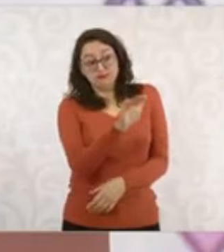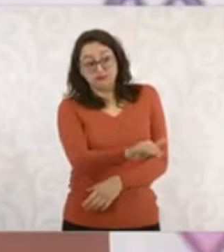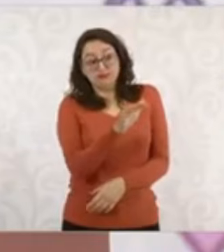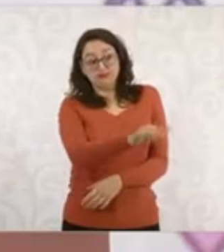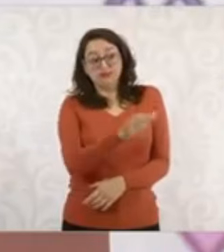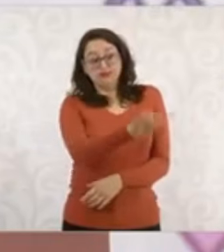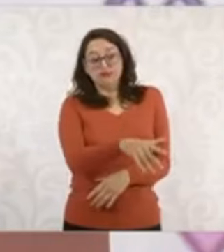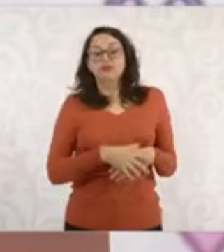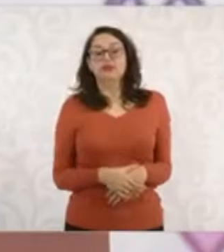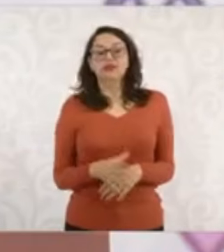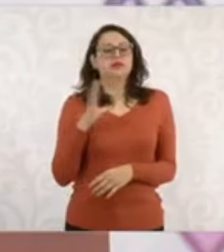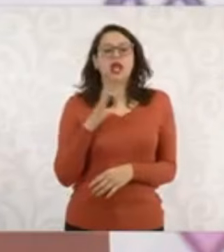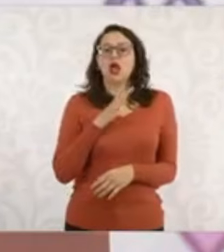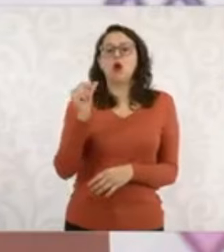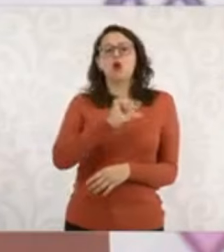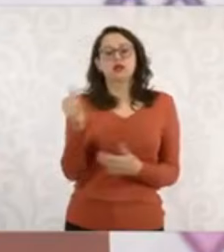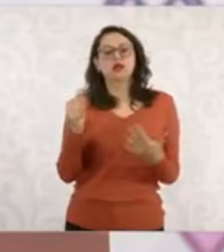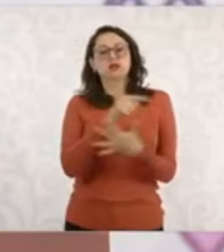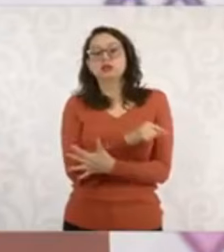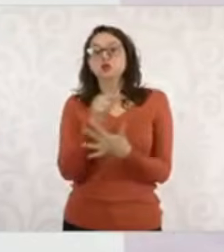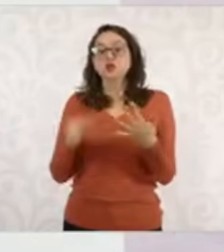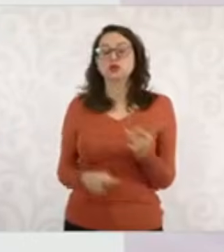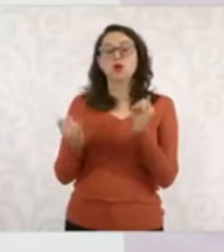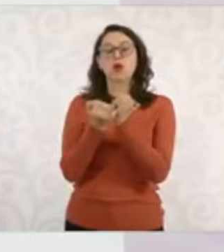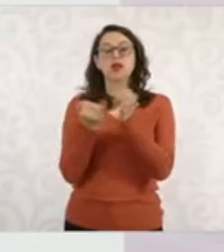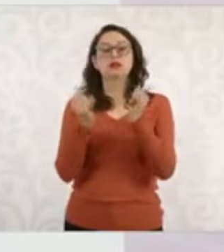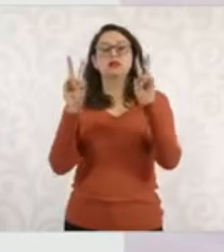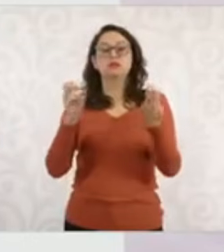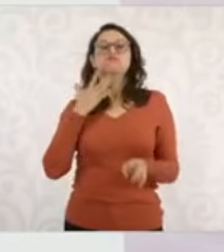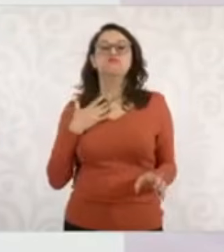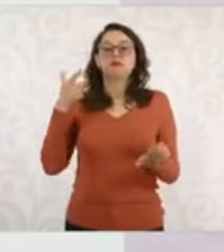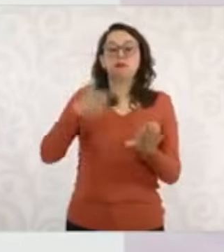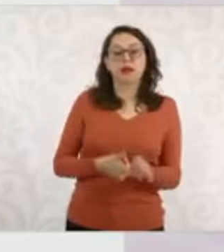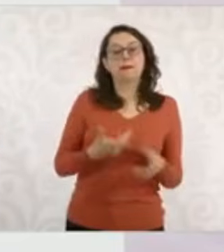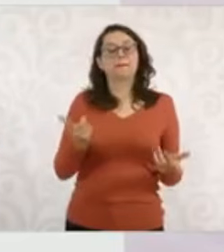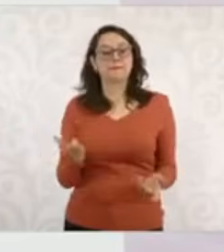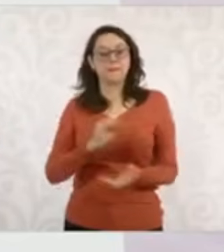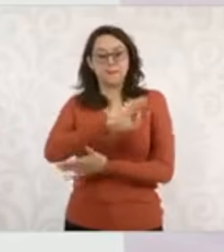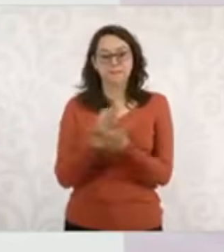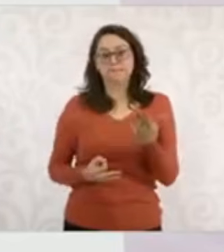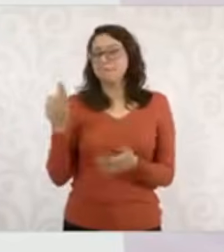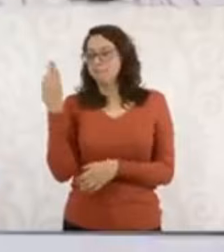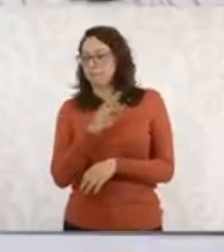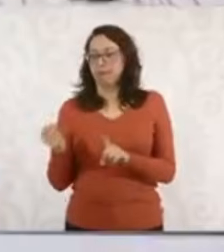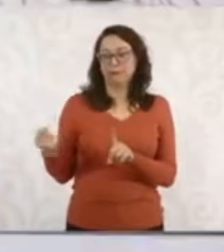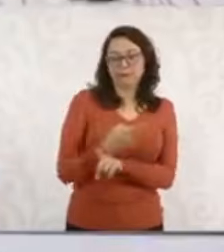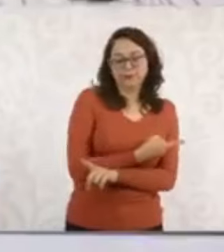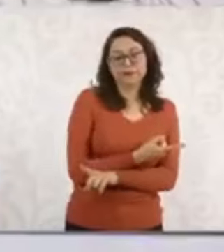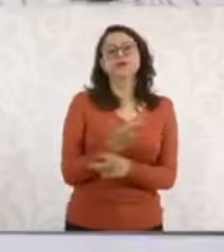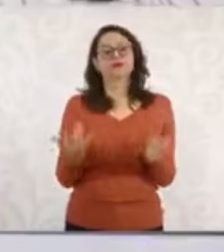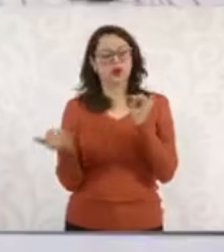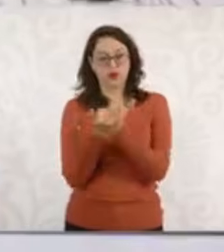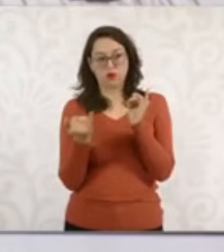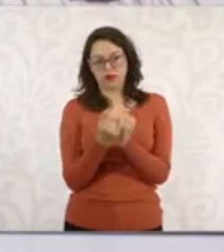Y otros casos que tienen también que ver con el tema del huachicol fiscal, que también queremos que personas que